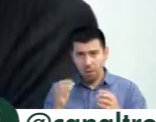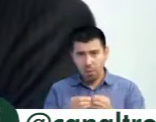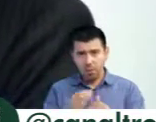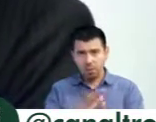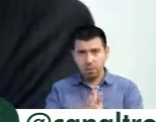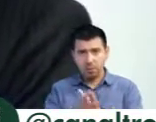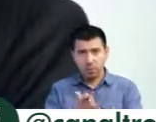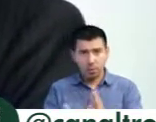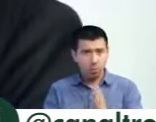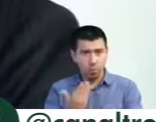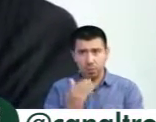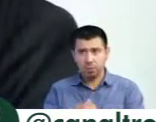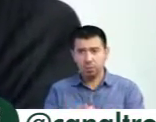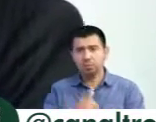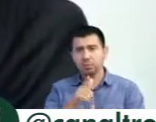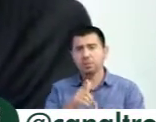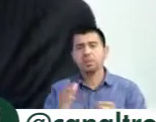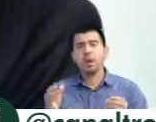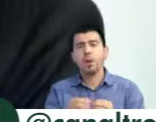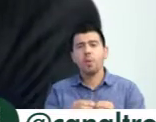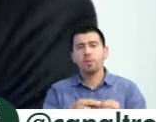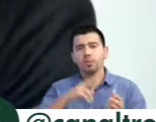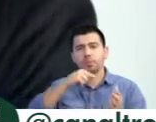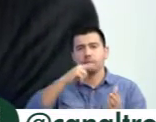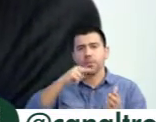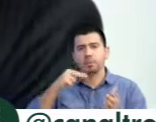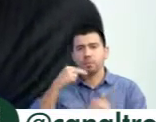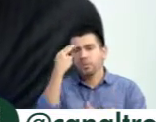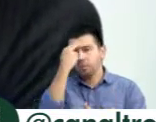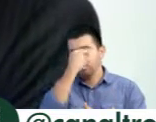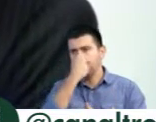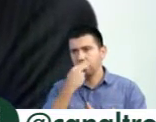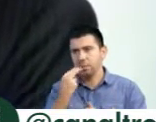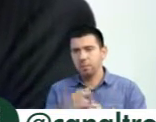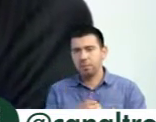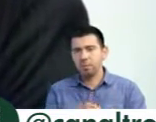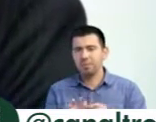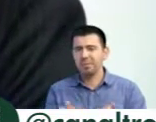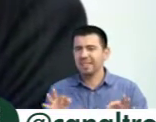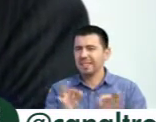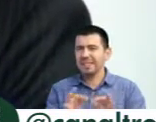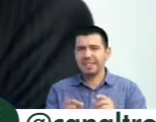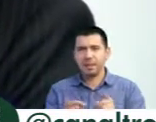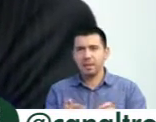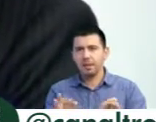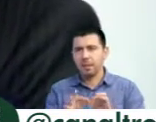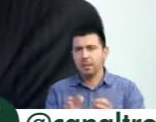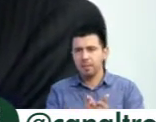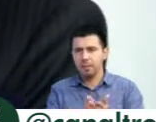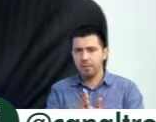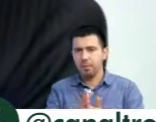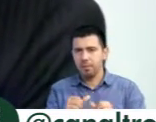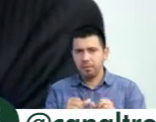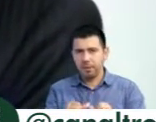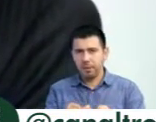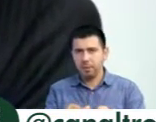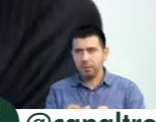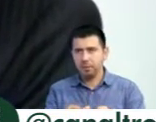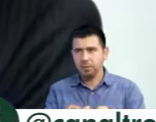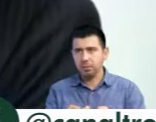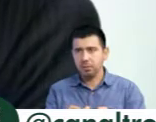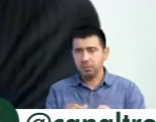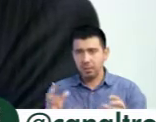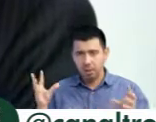acuerdos con maquillaje. Unos acuerdos donde lo esencial y lo fundamental ha permanecido,